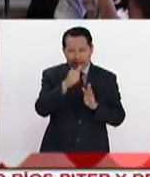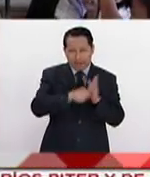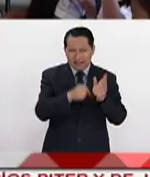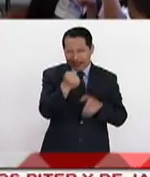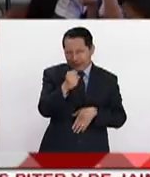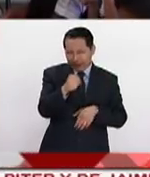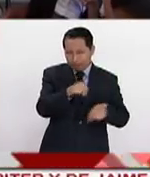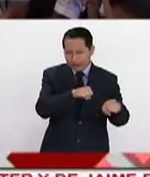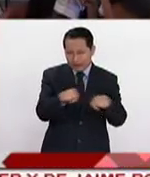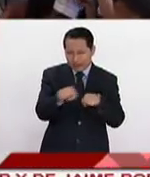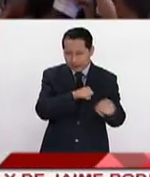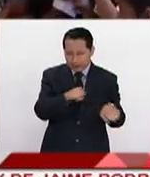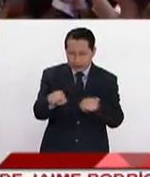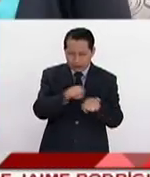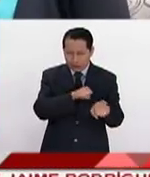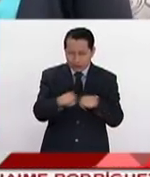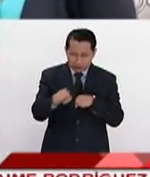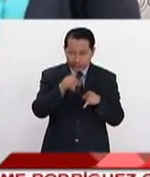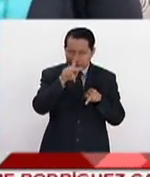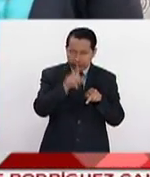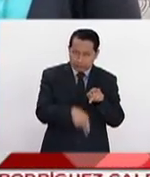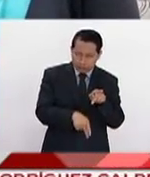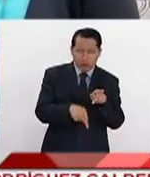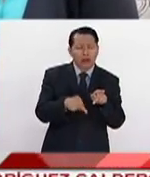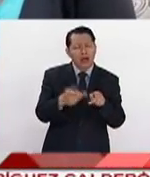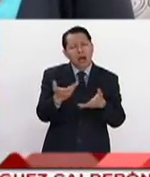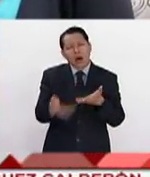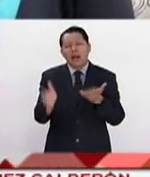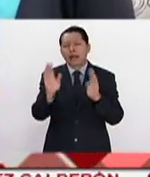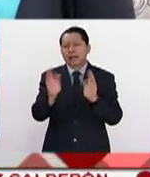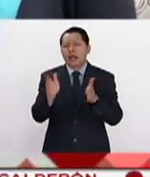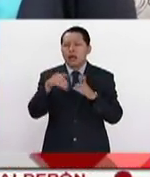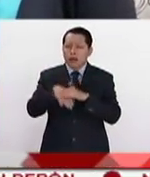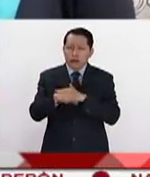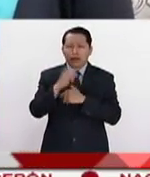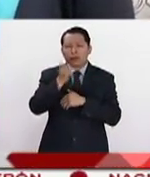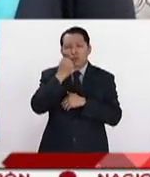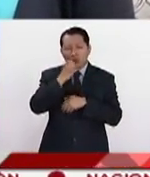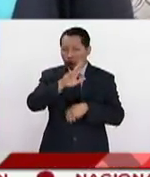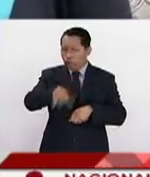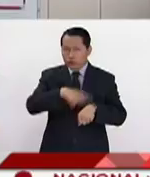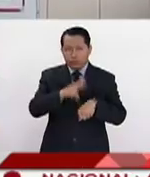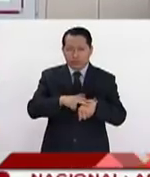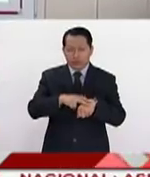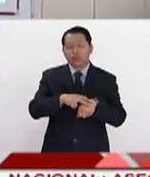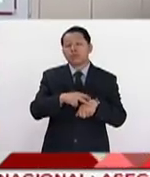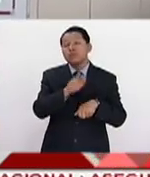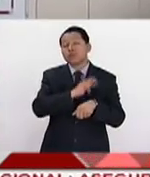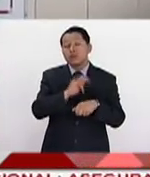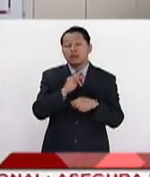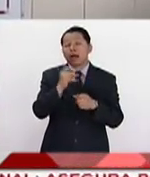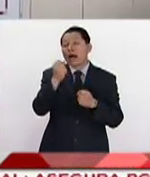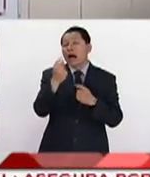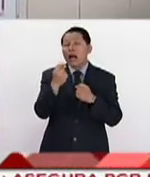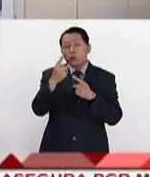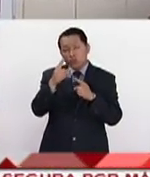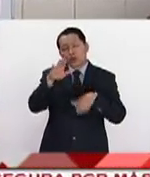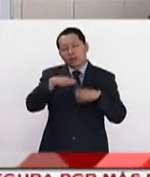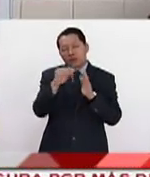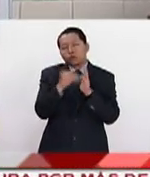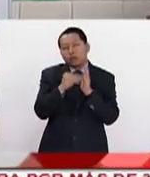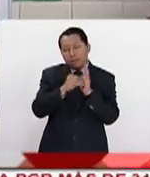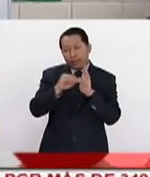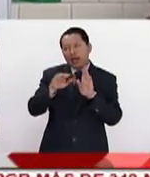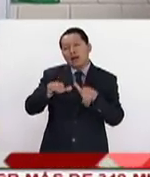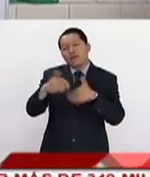ya están tomando clases de manera normal. Detalló que 3.2% de alumnos toman clases en sedes alternas o en